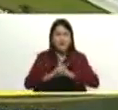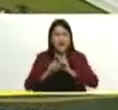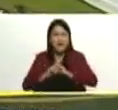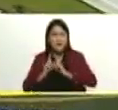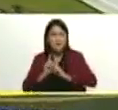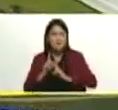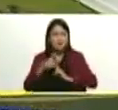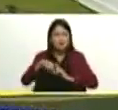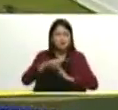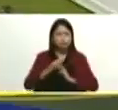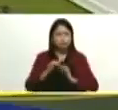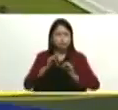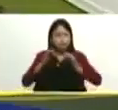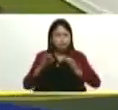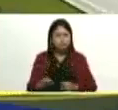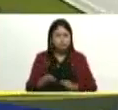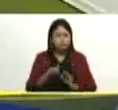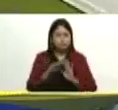con una agenda.